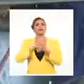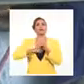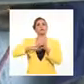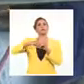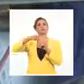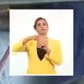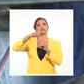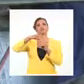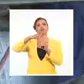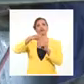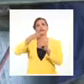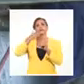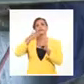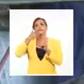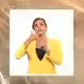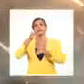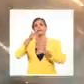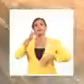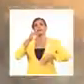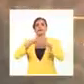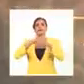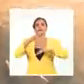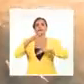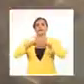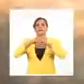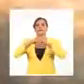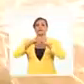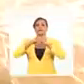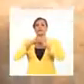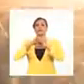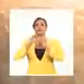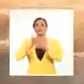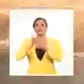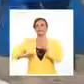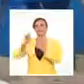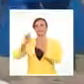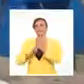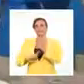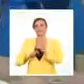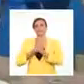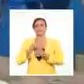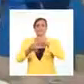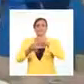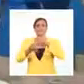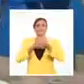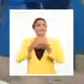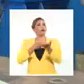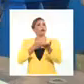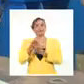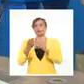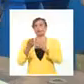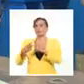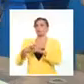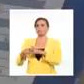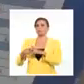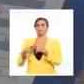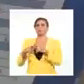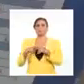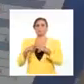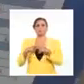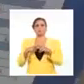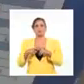temperaturas con mayores capacidades de generación. Vamos a seguir ejecutando los mantenimientos de la generación térmica para